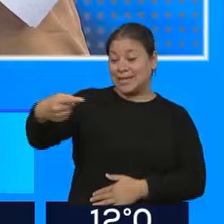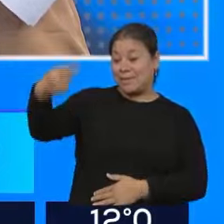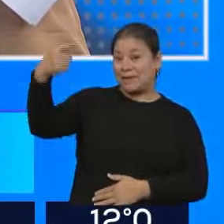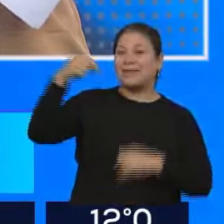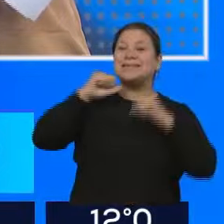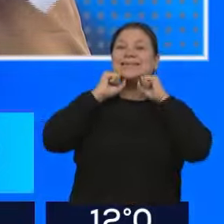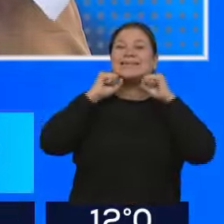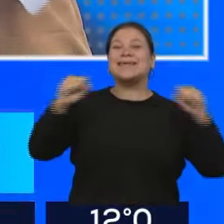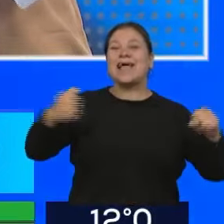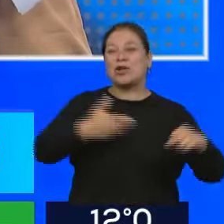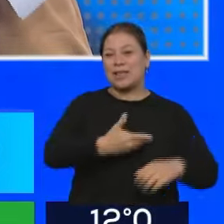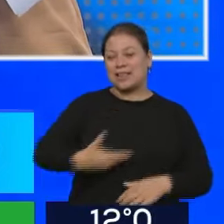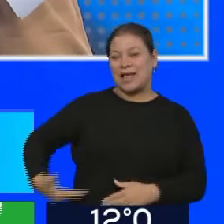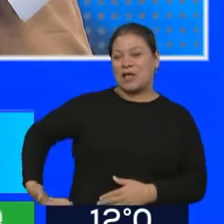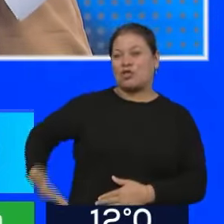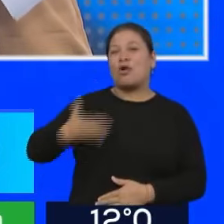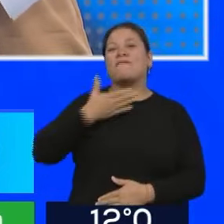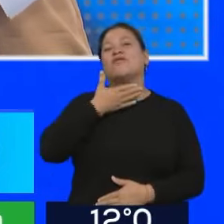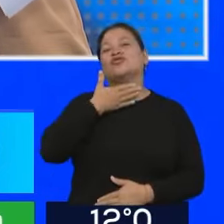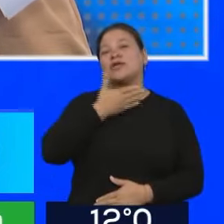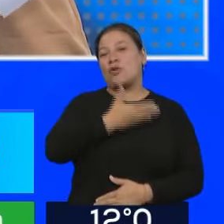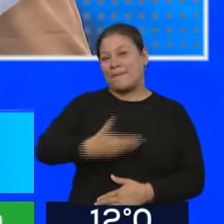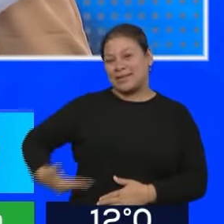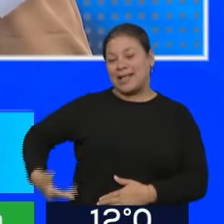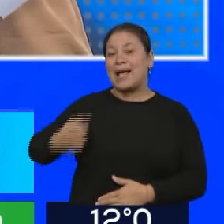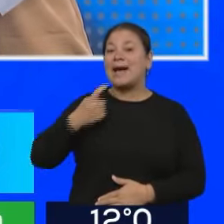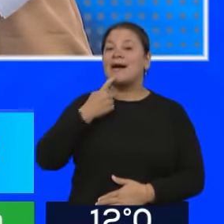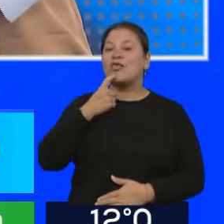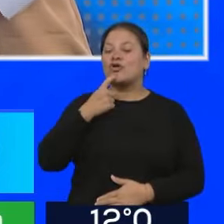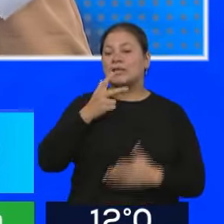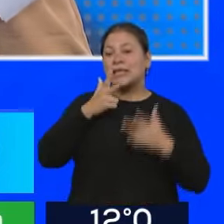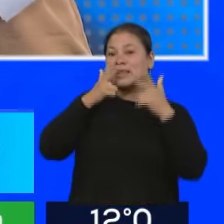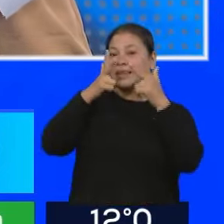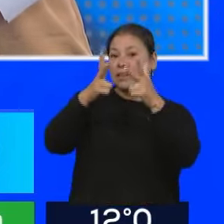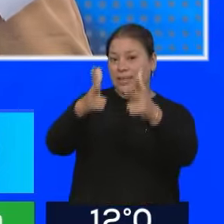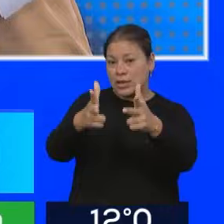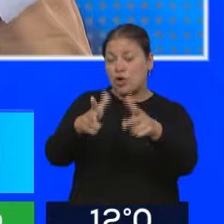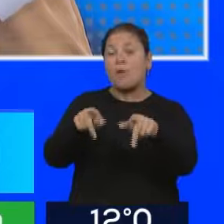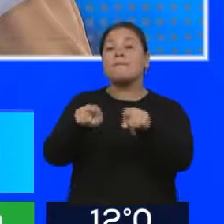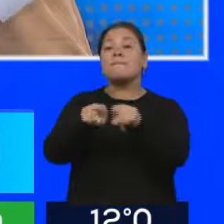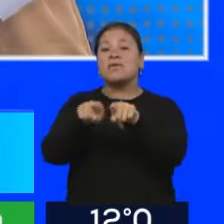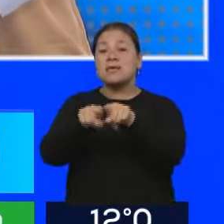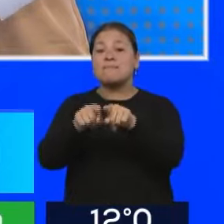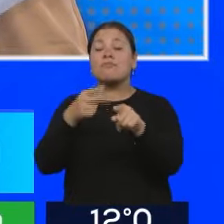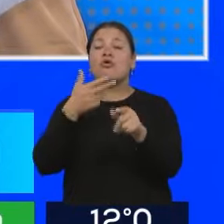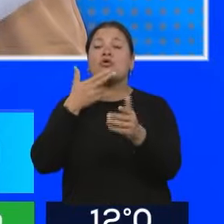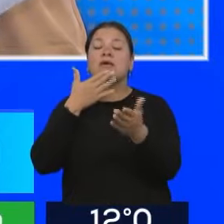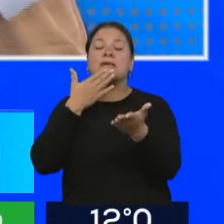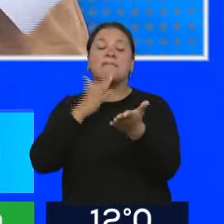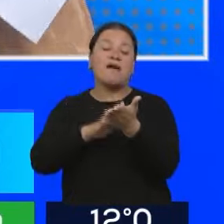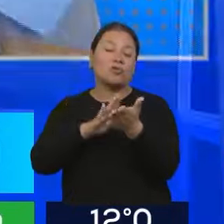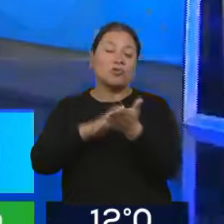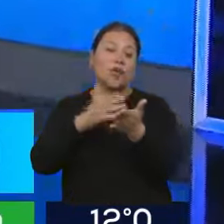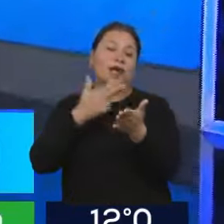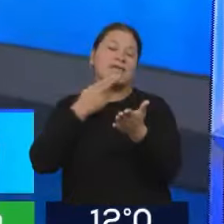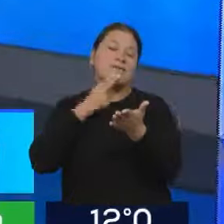Adorni, ya había dejado entrever la idea de que podía suceder con el gas lo mismo que en su momento ocurrió con la